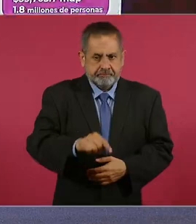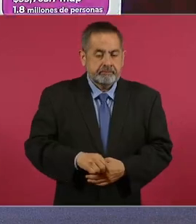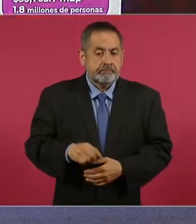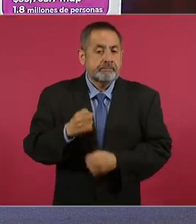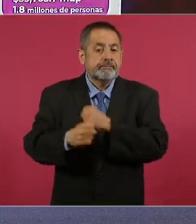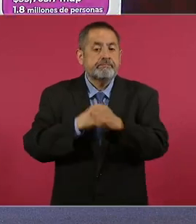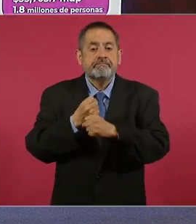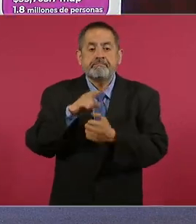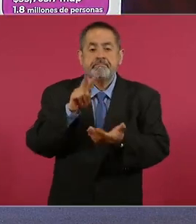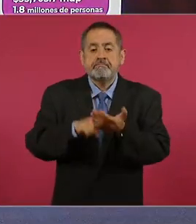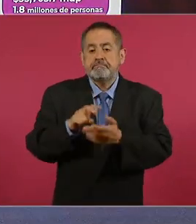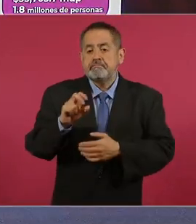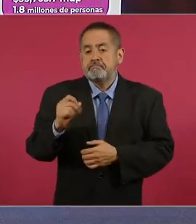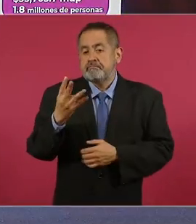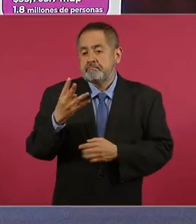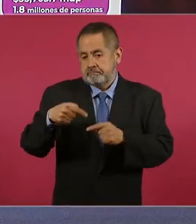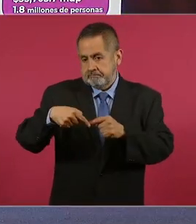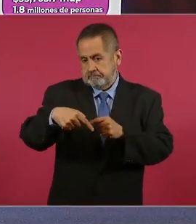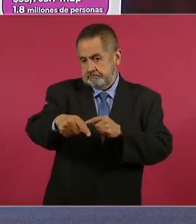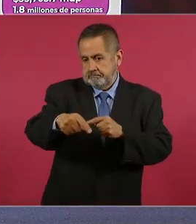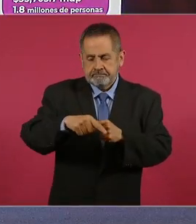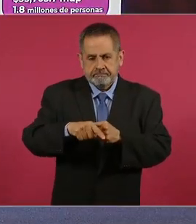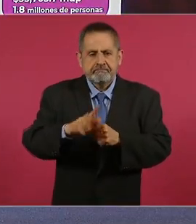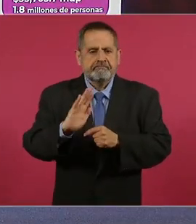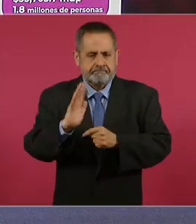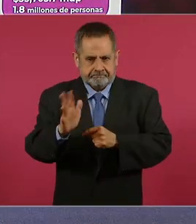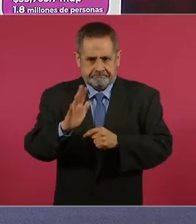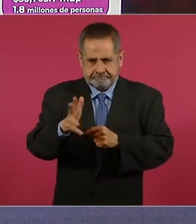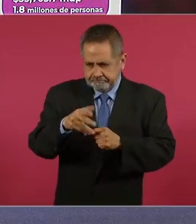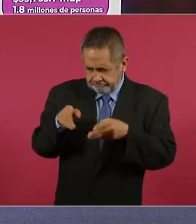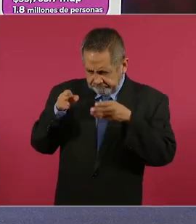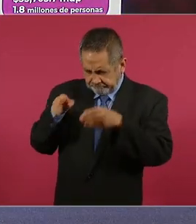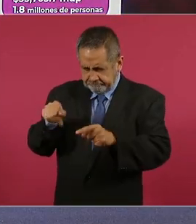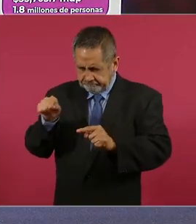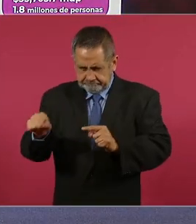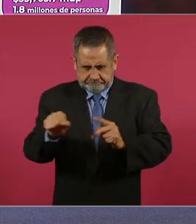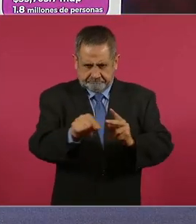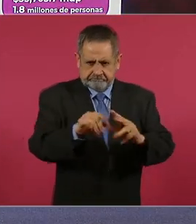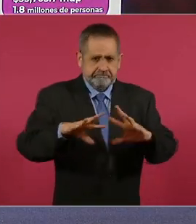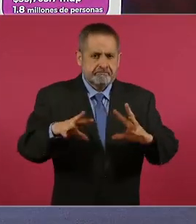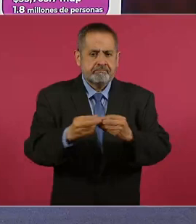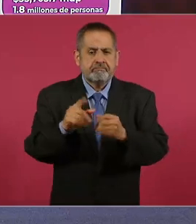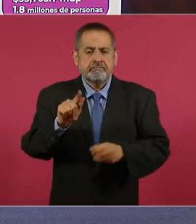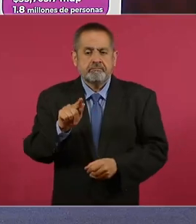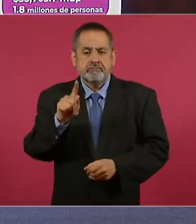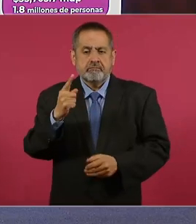2024, está muy, muy focalizado y atendido, van a ser